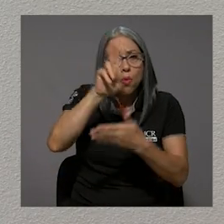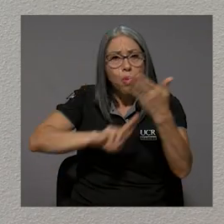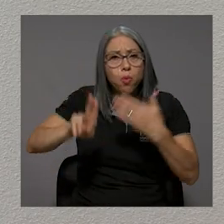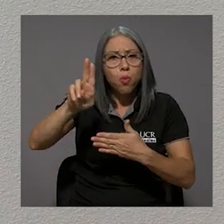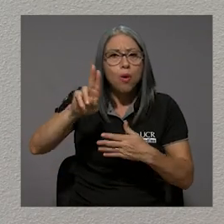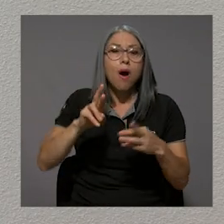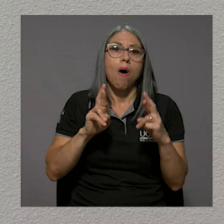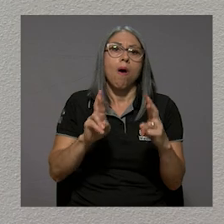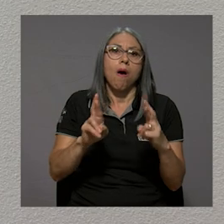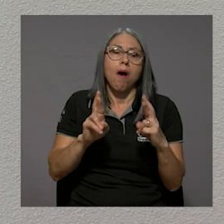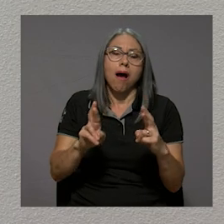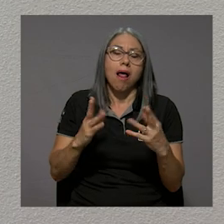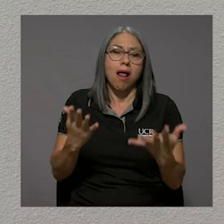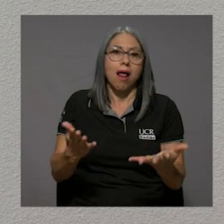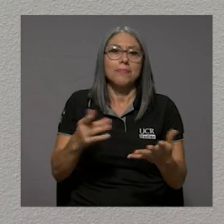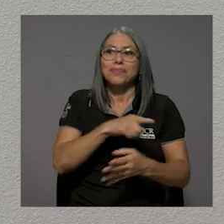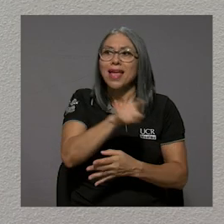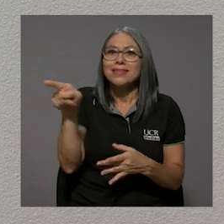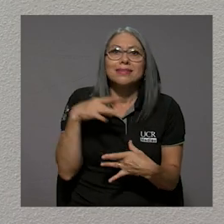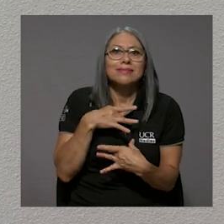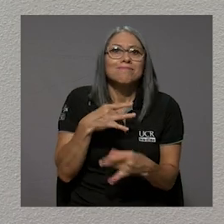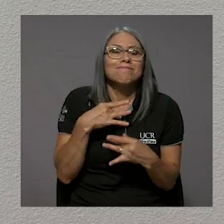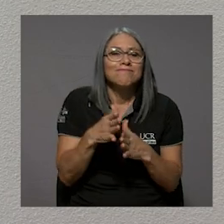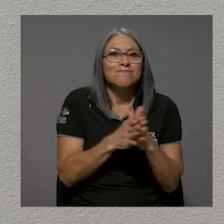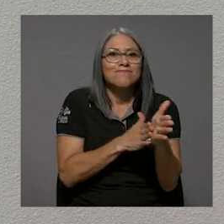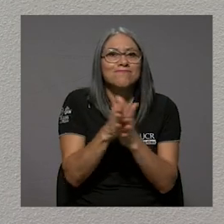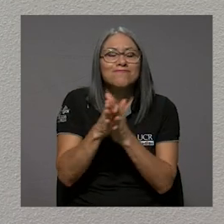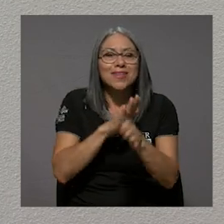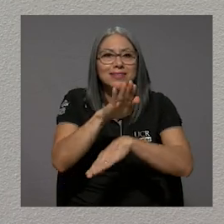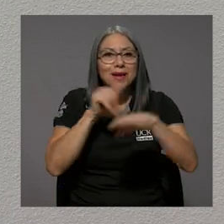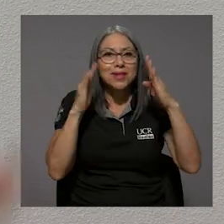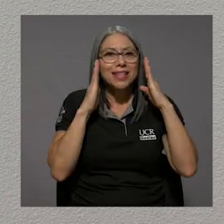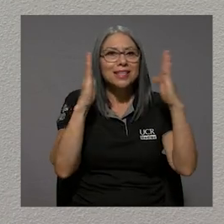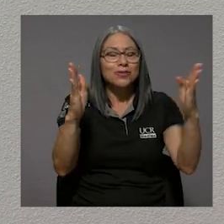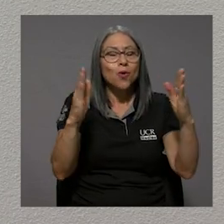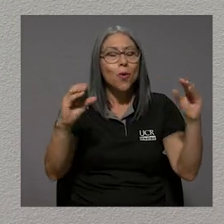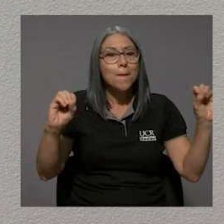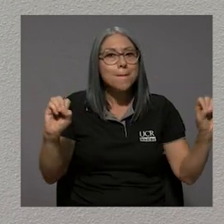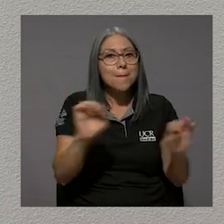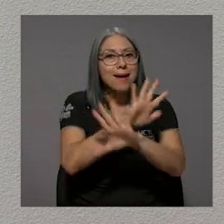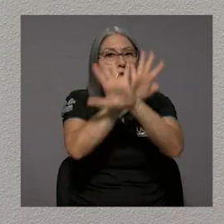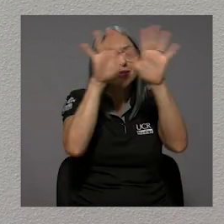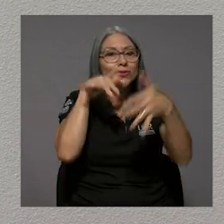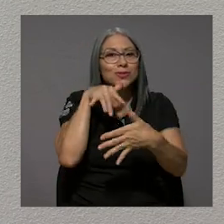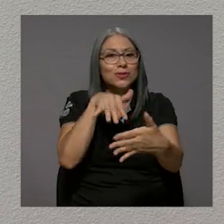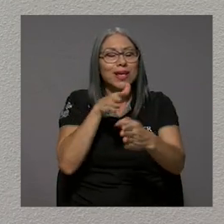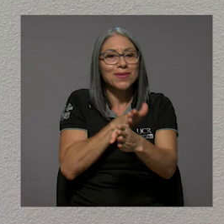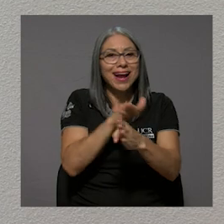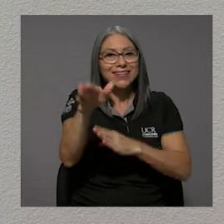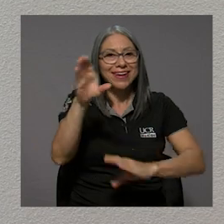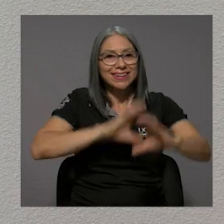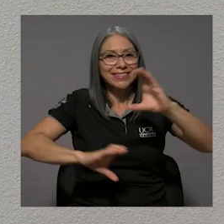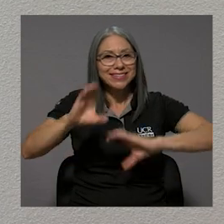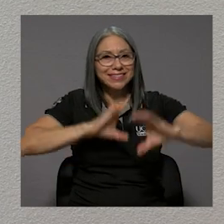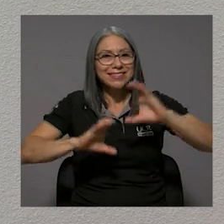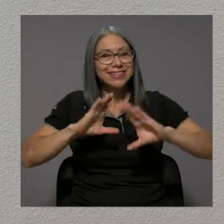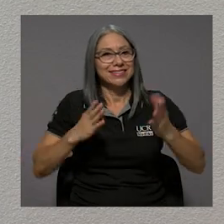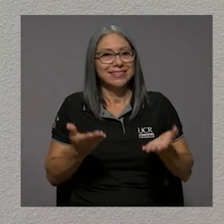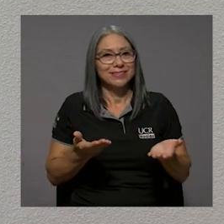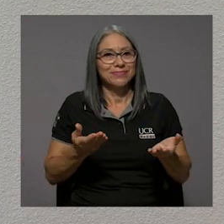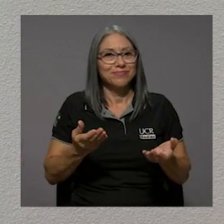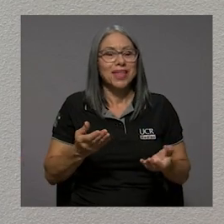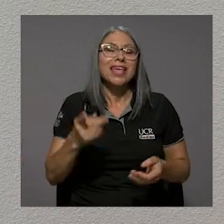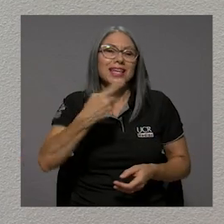ojalá se interesen, que realmente les llame la atención lo maravilloso que puede ser estudiar una carrera de ciencias y